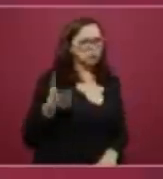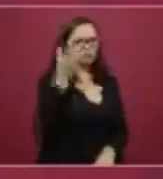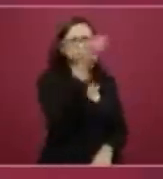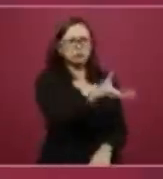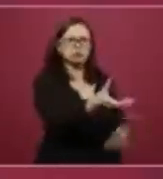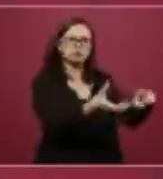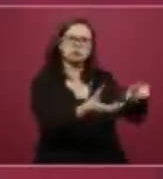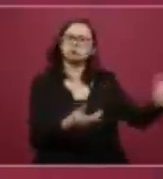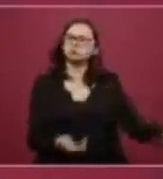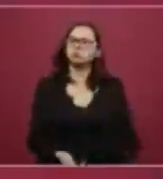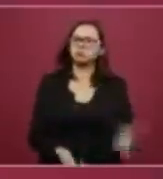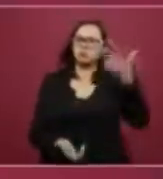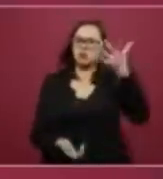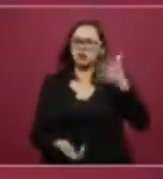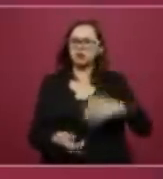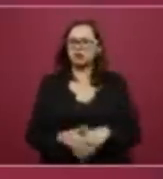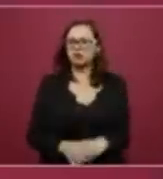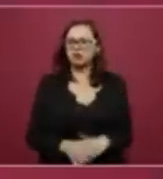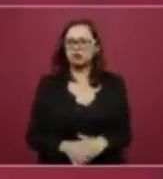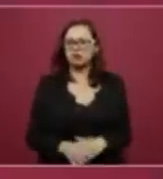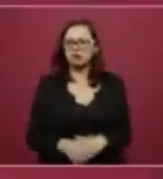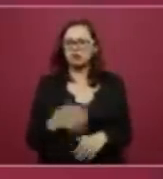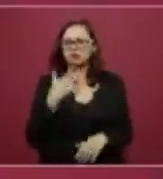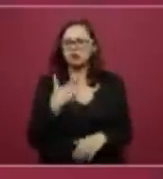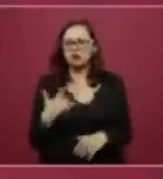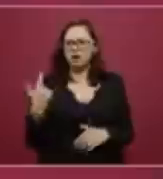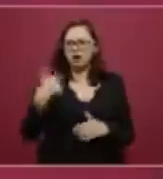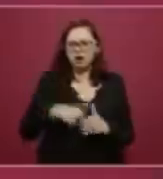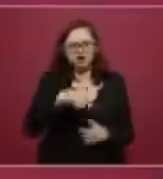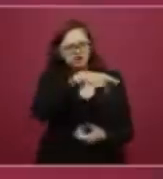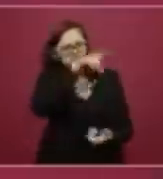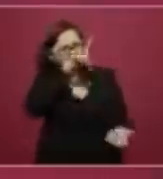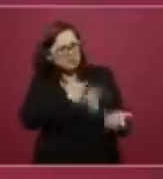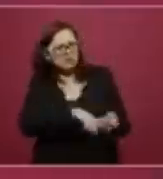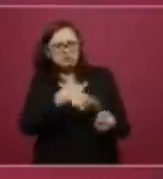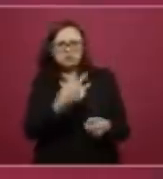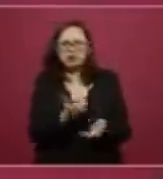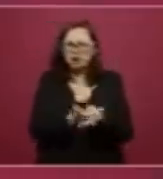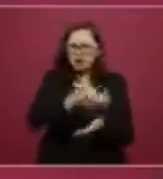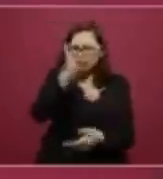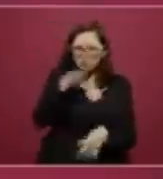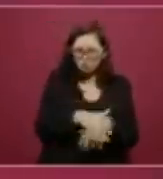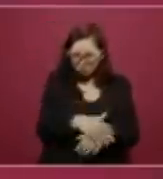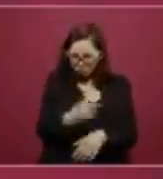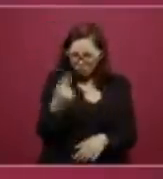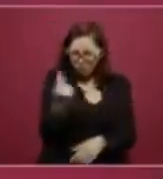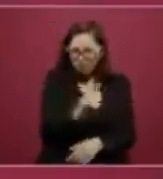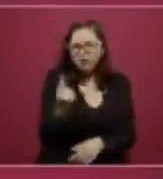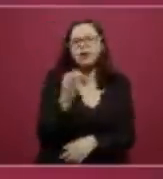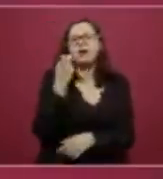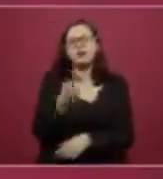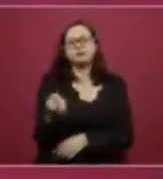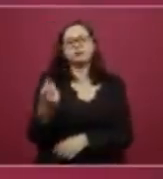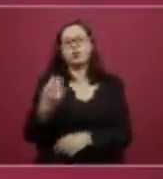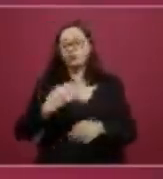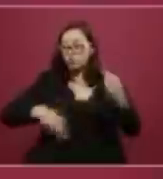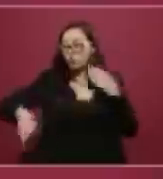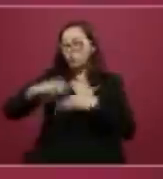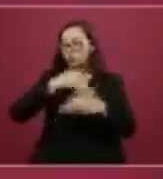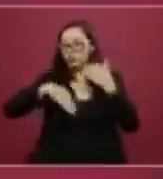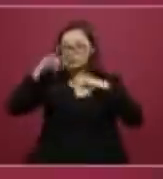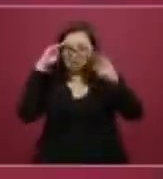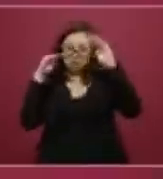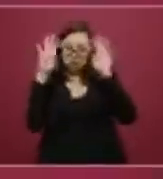o en la gasolinería. Entonces, eso es lo que tenemos que resolver entre todos,